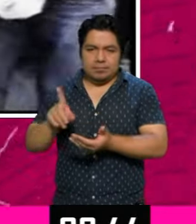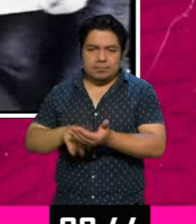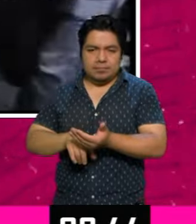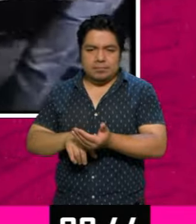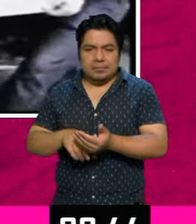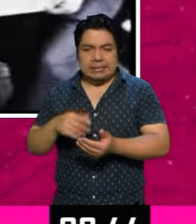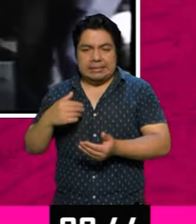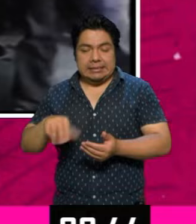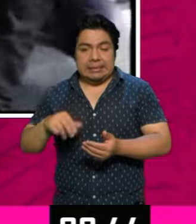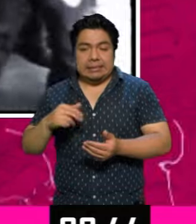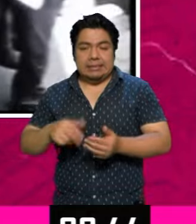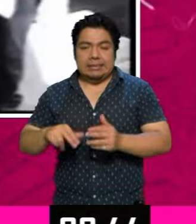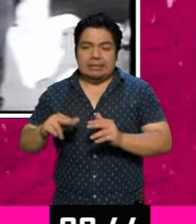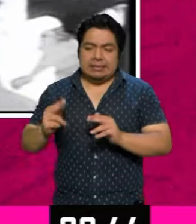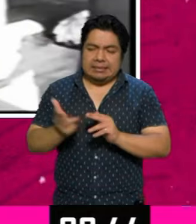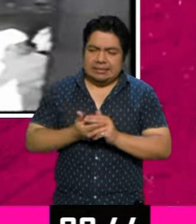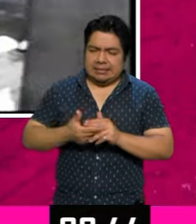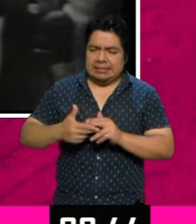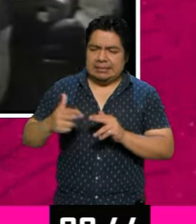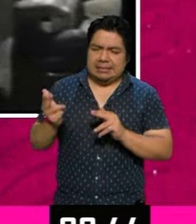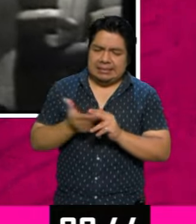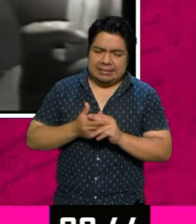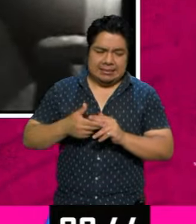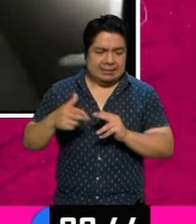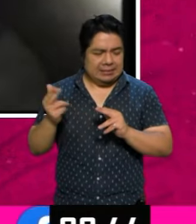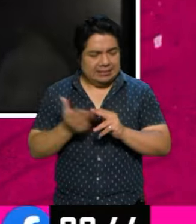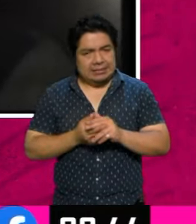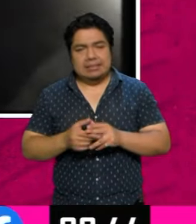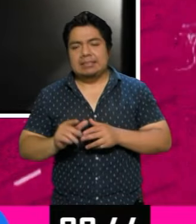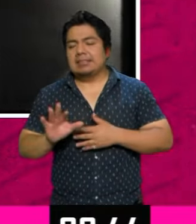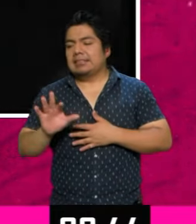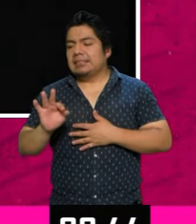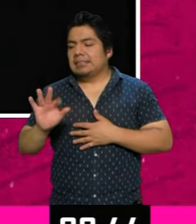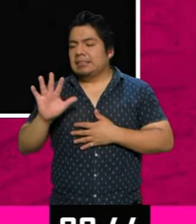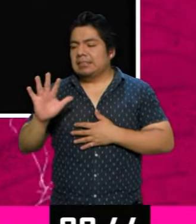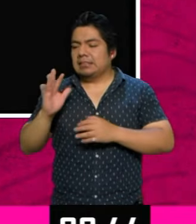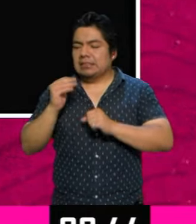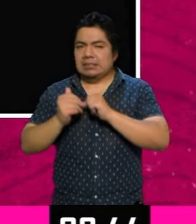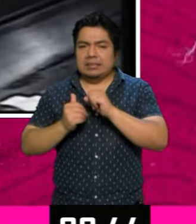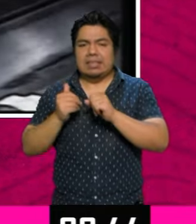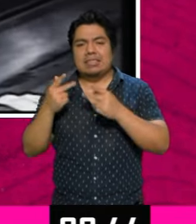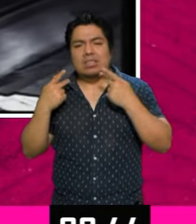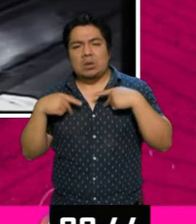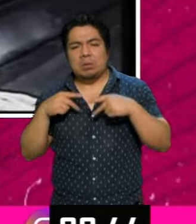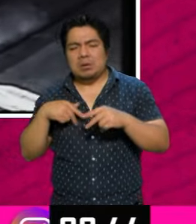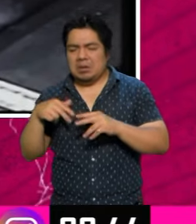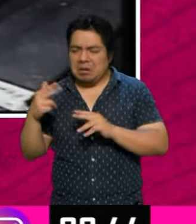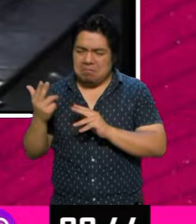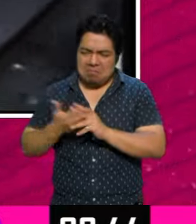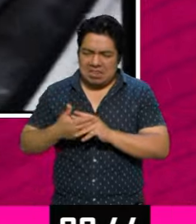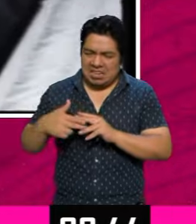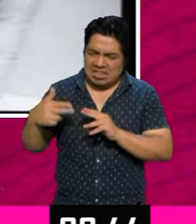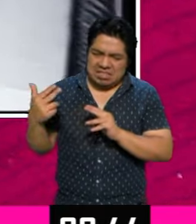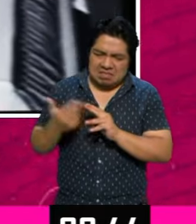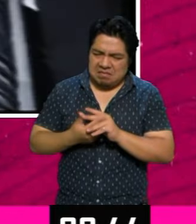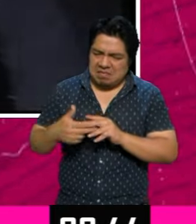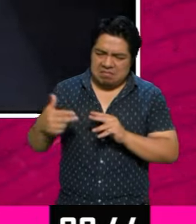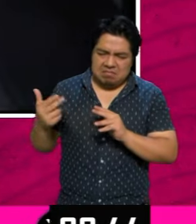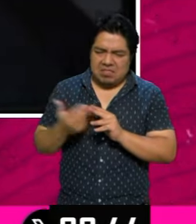Fue una matanza a 45 personas, una matanza terrible a